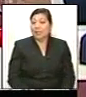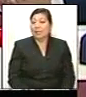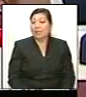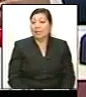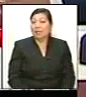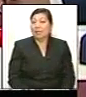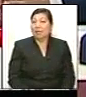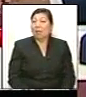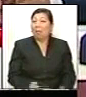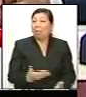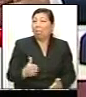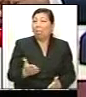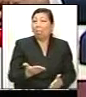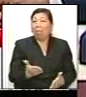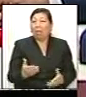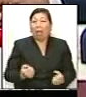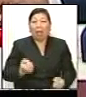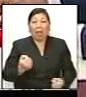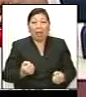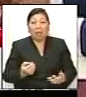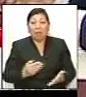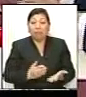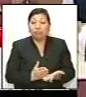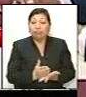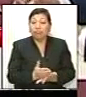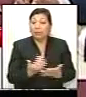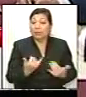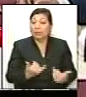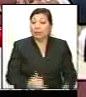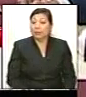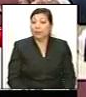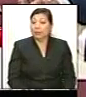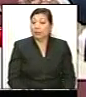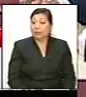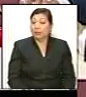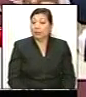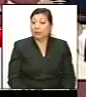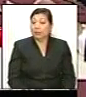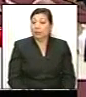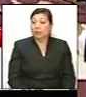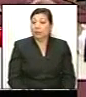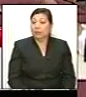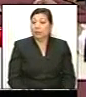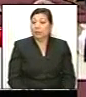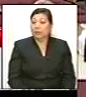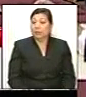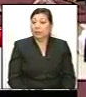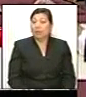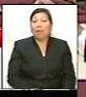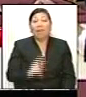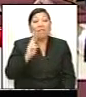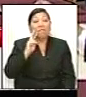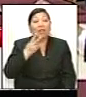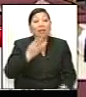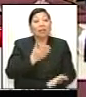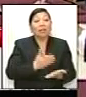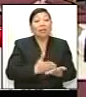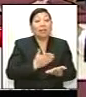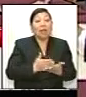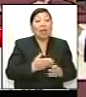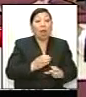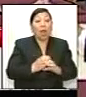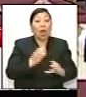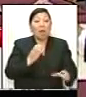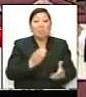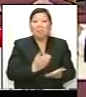la informalidad que existe en el transporte terrestre frente a estos cantidad de terminales que vemos informales y que